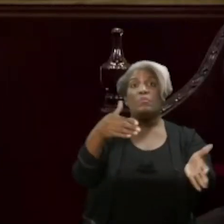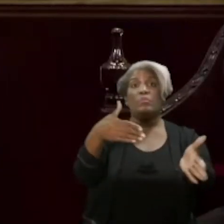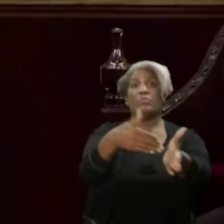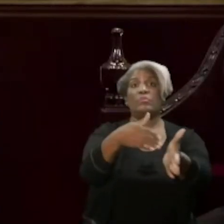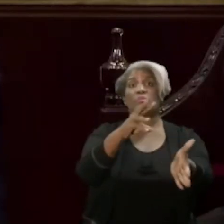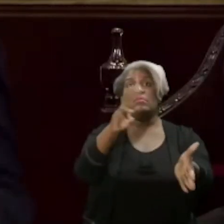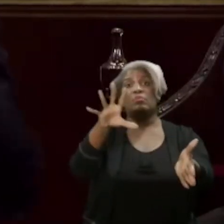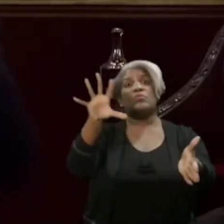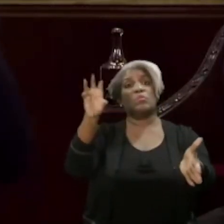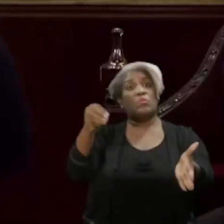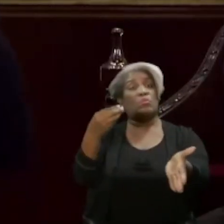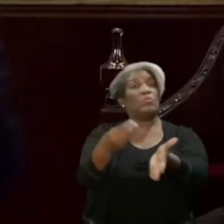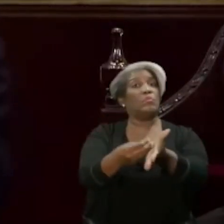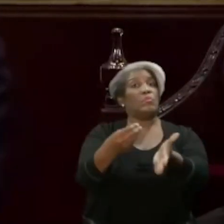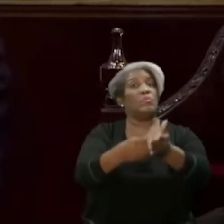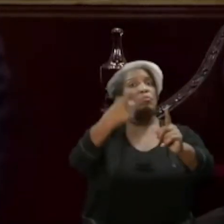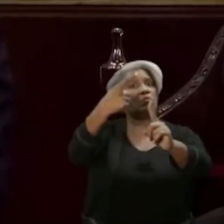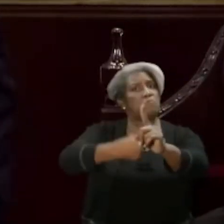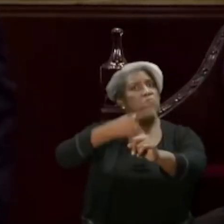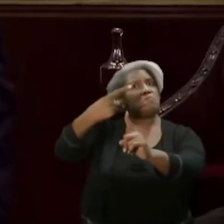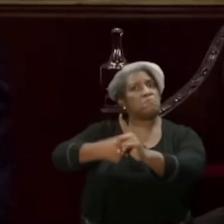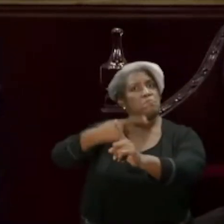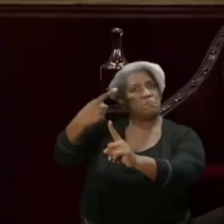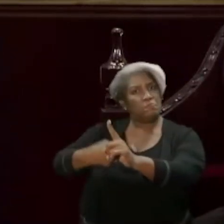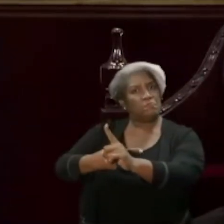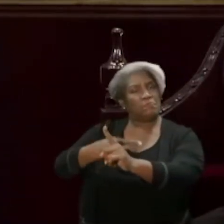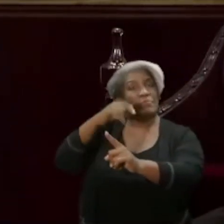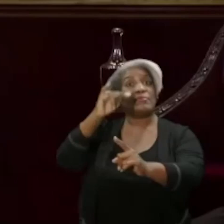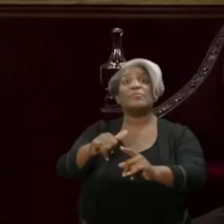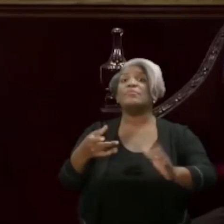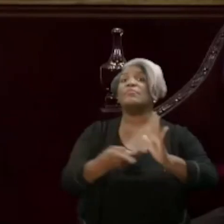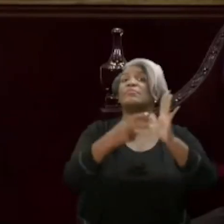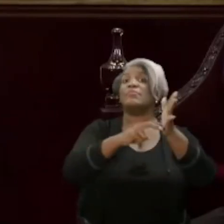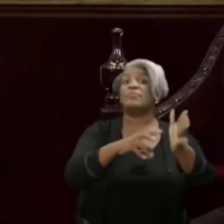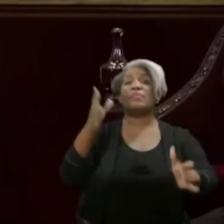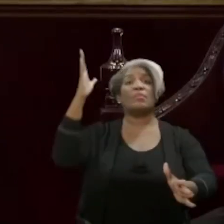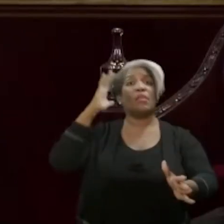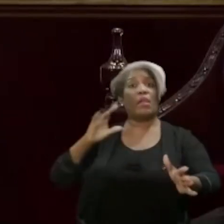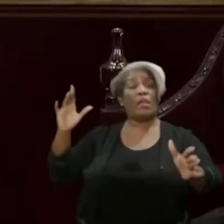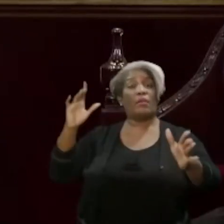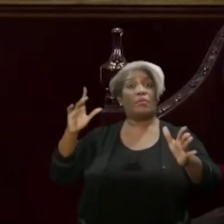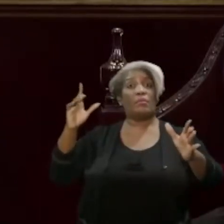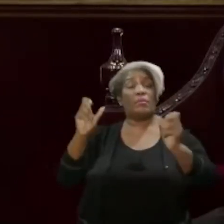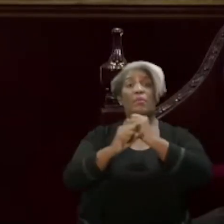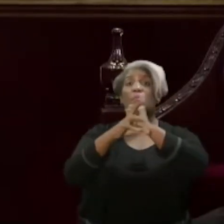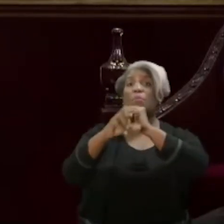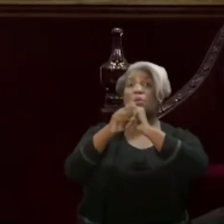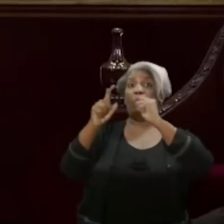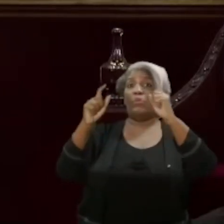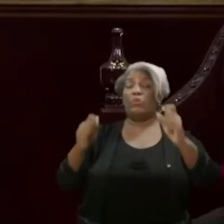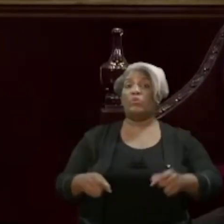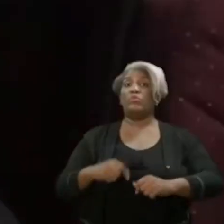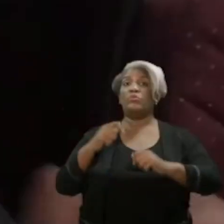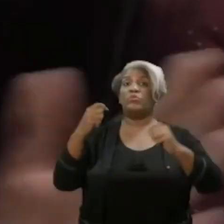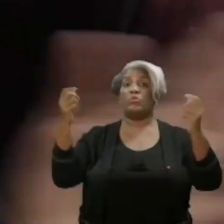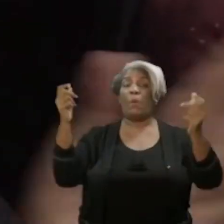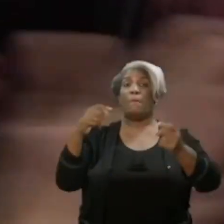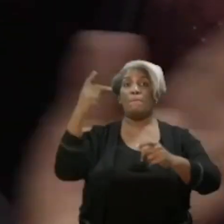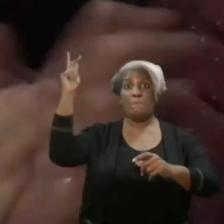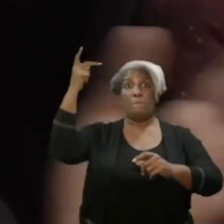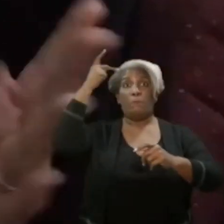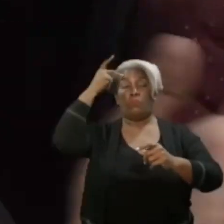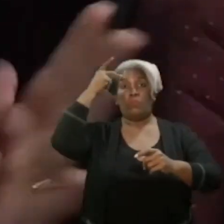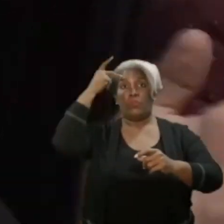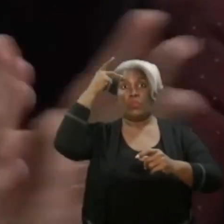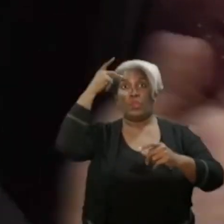mensuales. Esto atiende a una promesa de campaña no solo cumplida, sino superada. Dimos